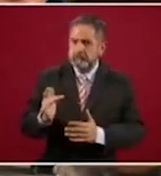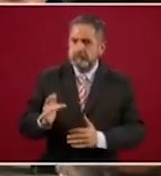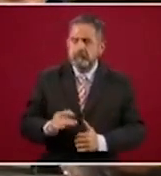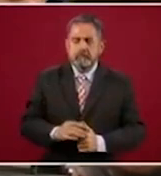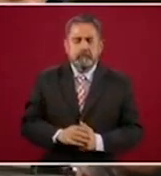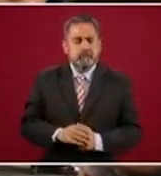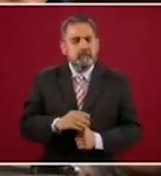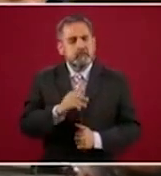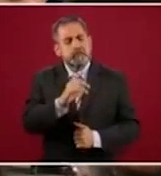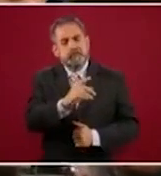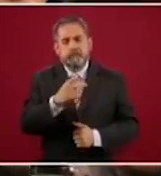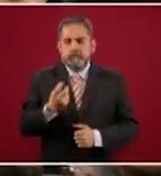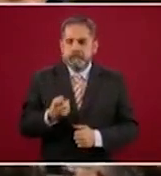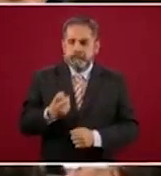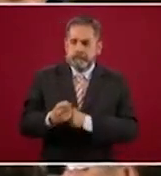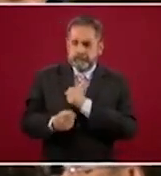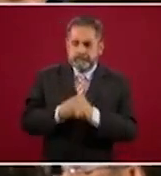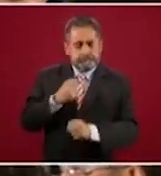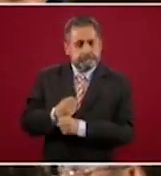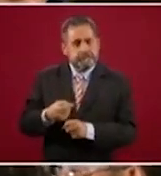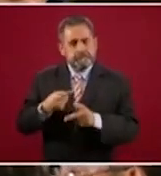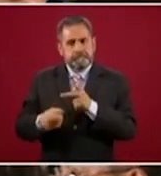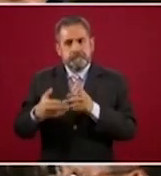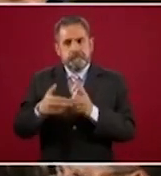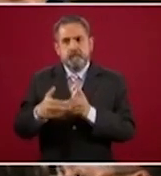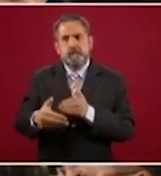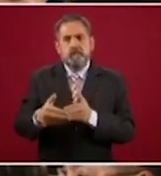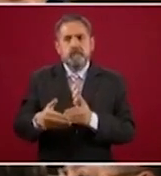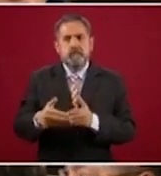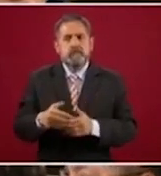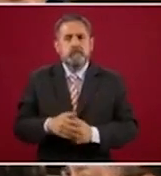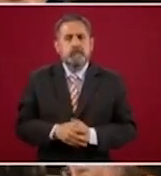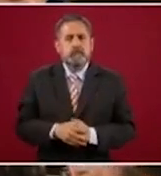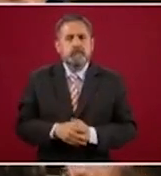año vamos a ampliar la…